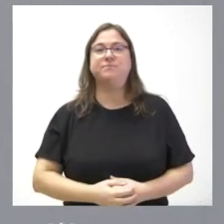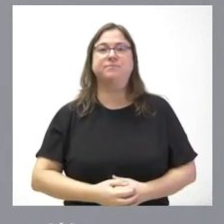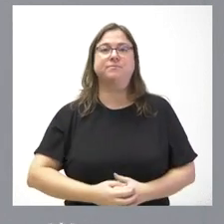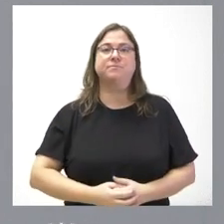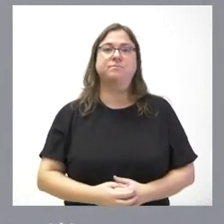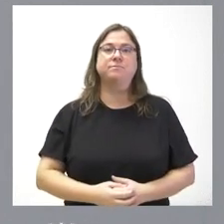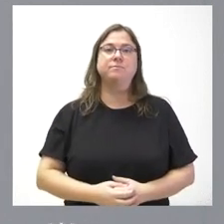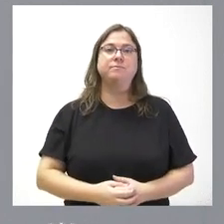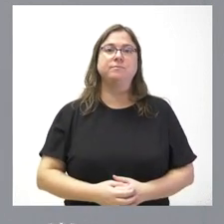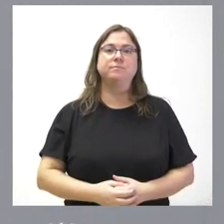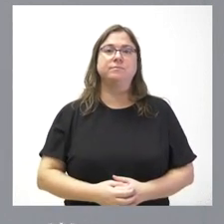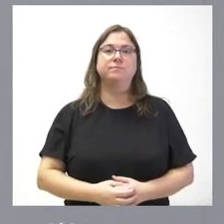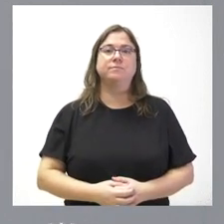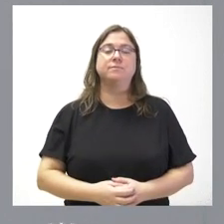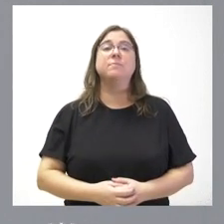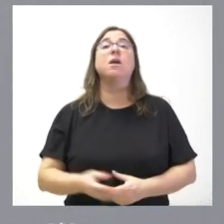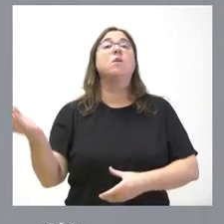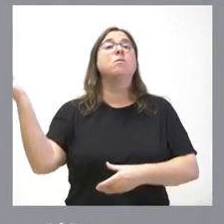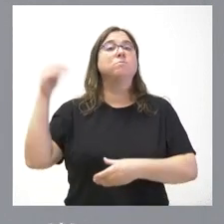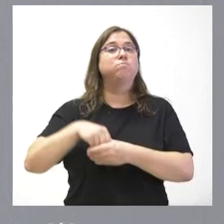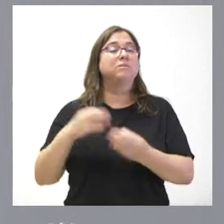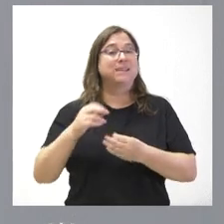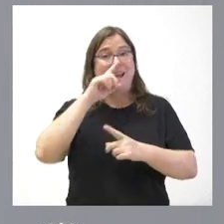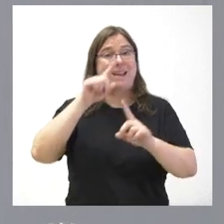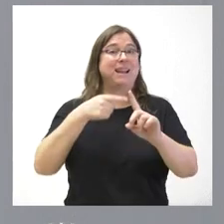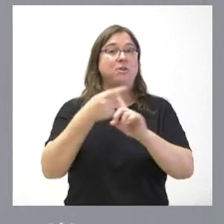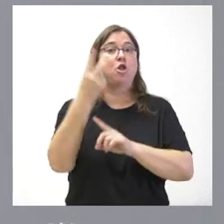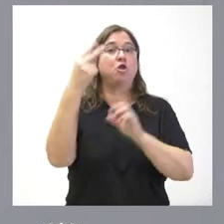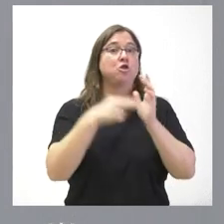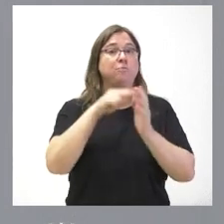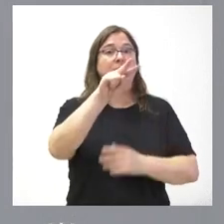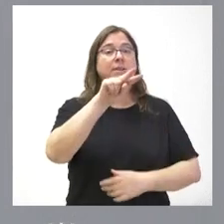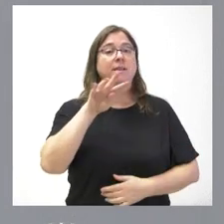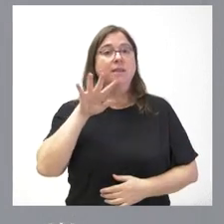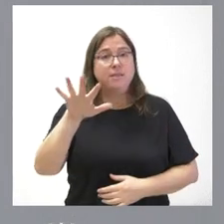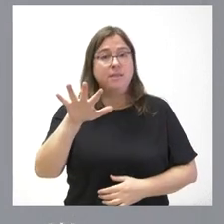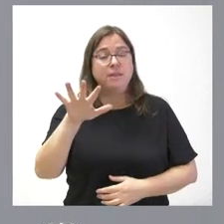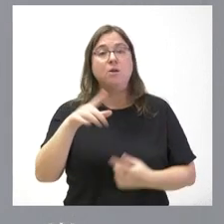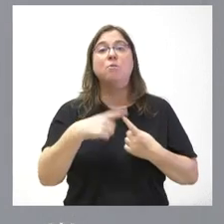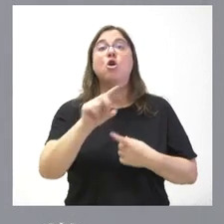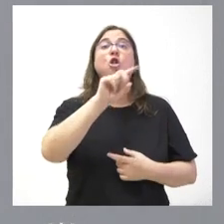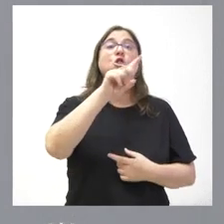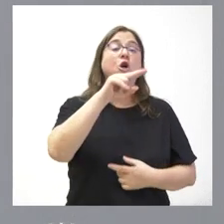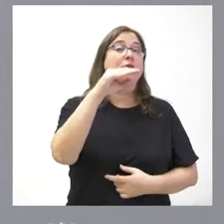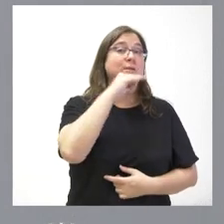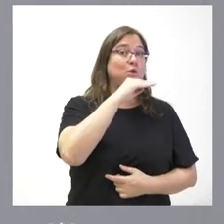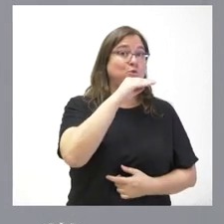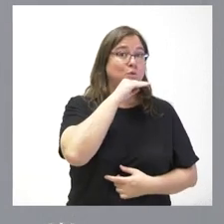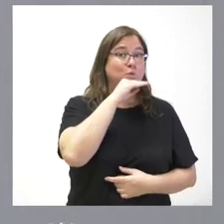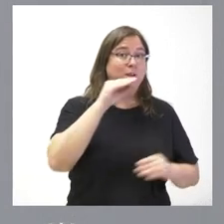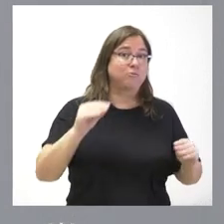hecho de que se incorpora para el próximo año 2025 el traslado del 12 de octubre que cae